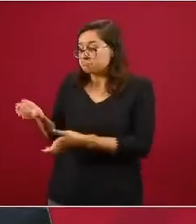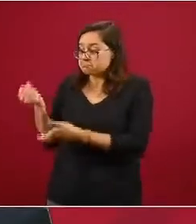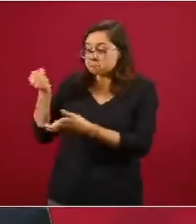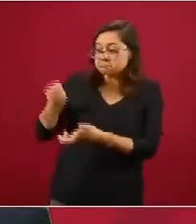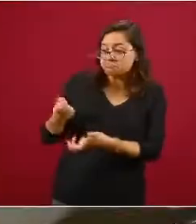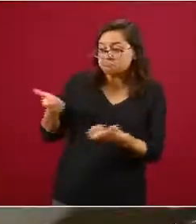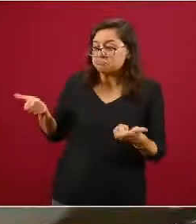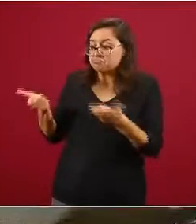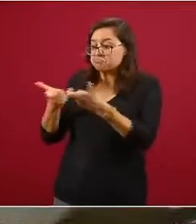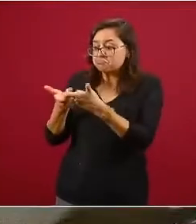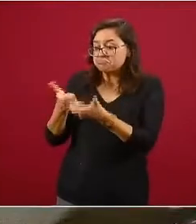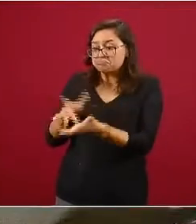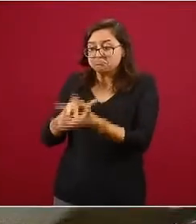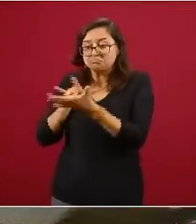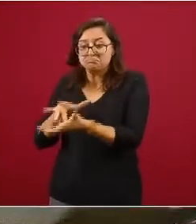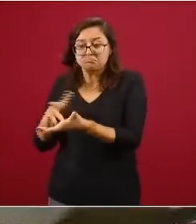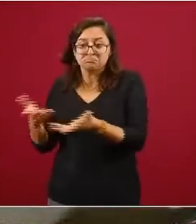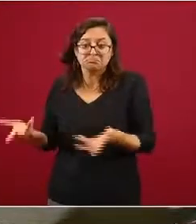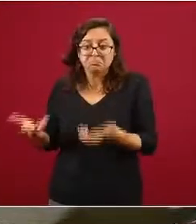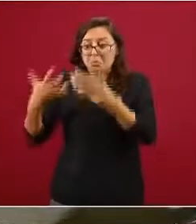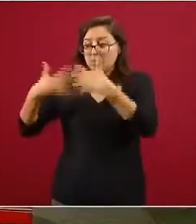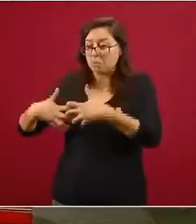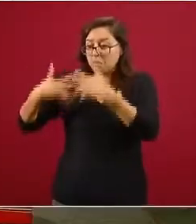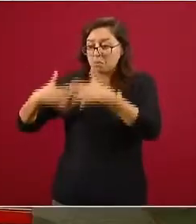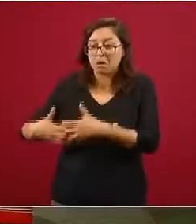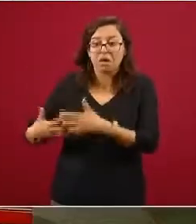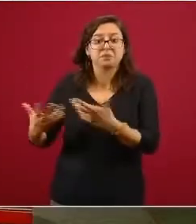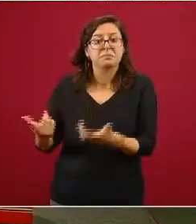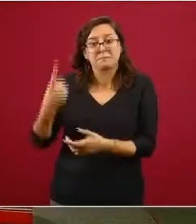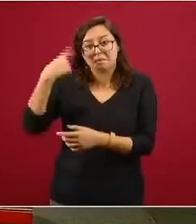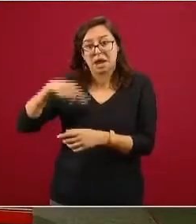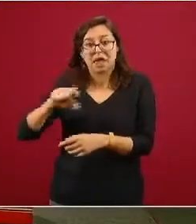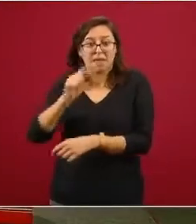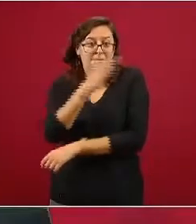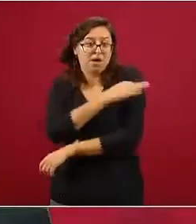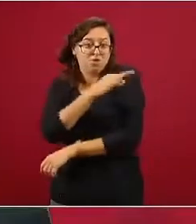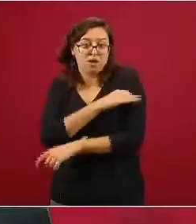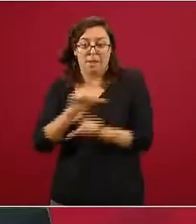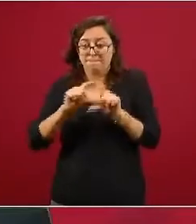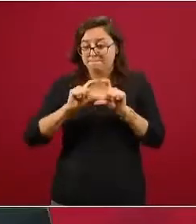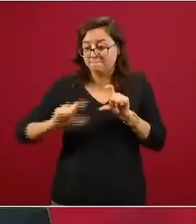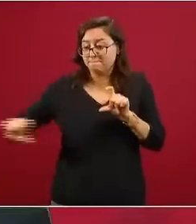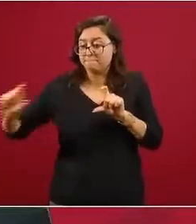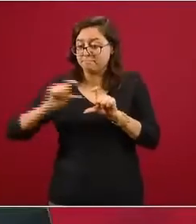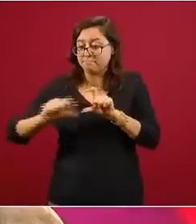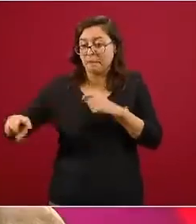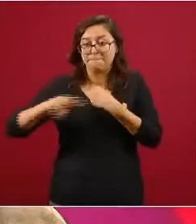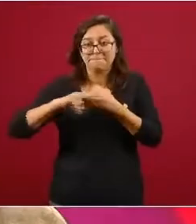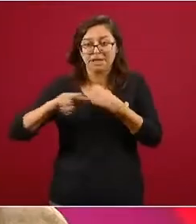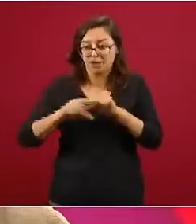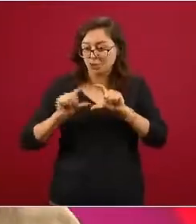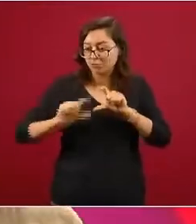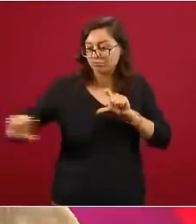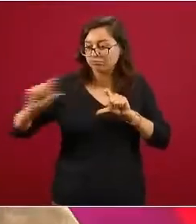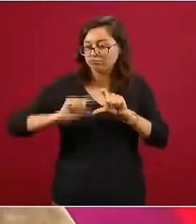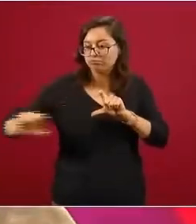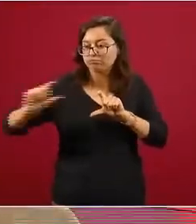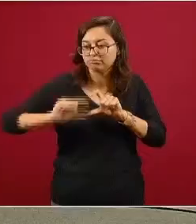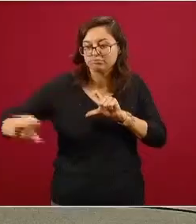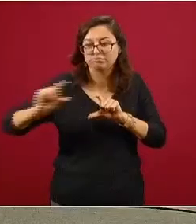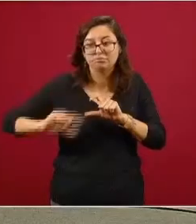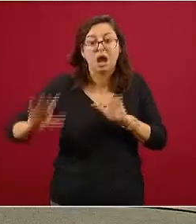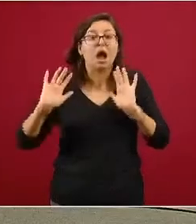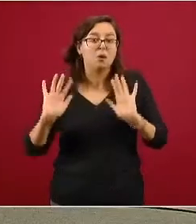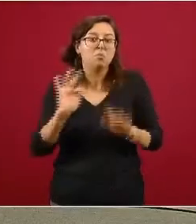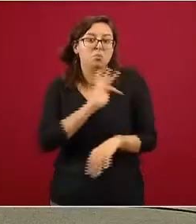inversión y capacidad de llenado con empresas farmacéuticas mexicanas que harían el embotellado final del producto. Eso facilita